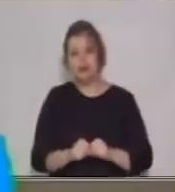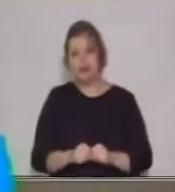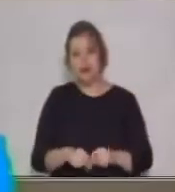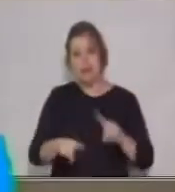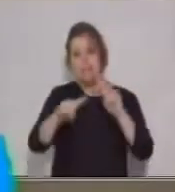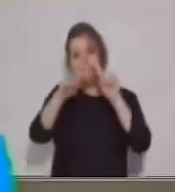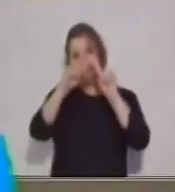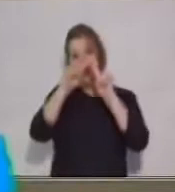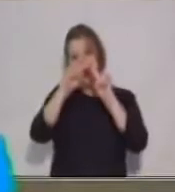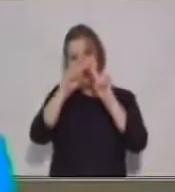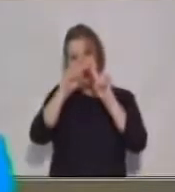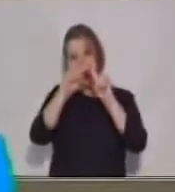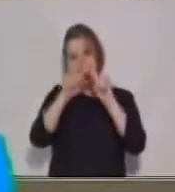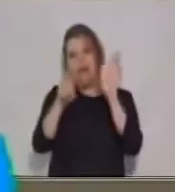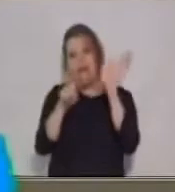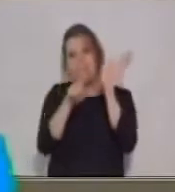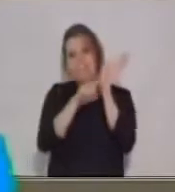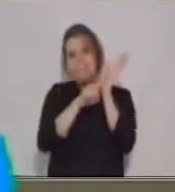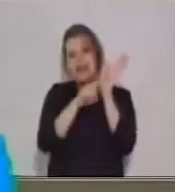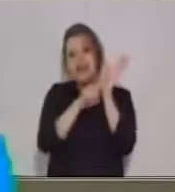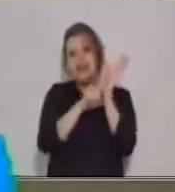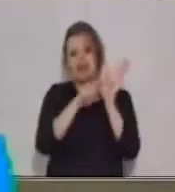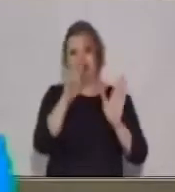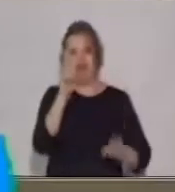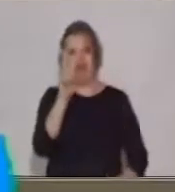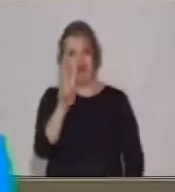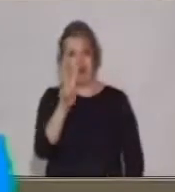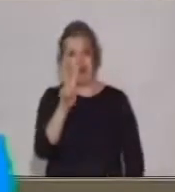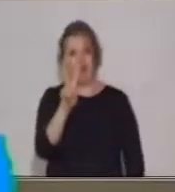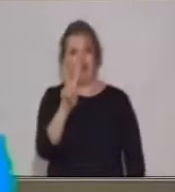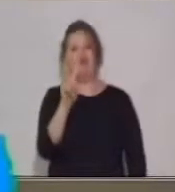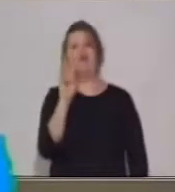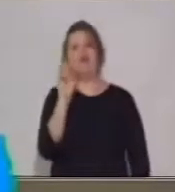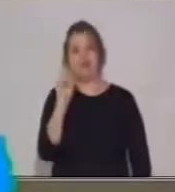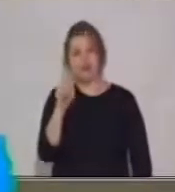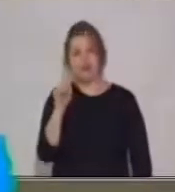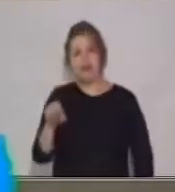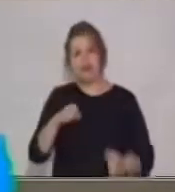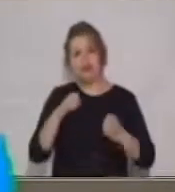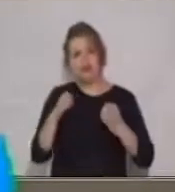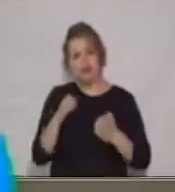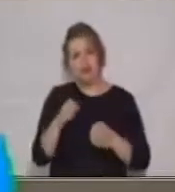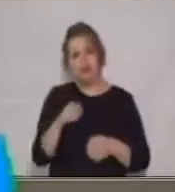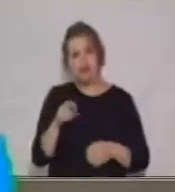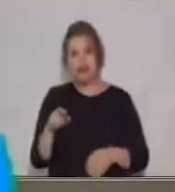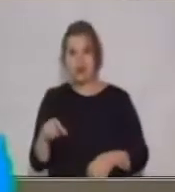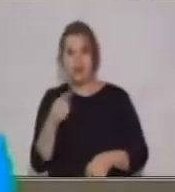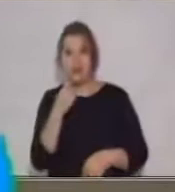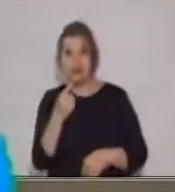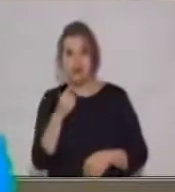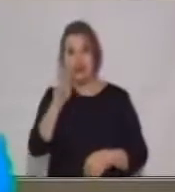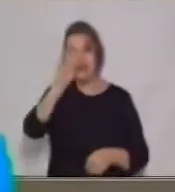por menos 2. No te preocupes por el signo, lo usamos así tal cual está. Entonces y cuadrado